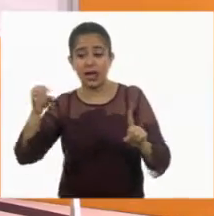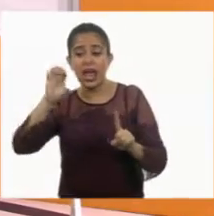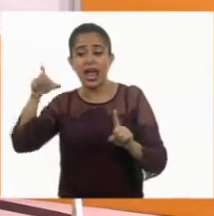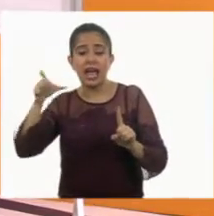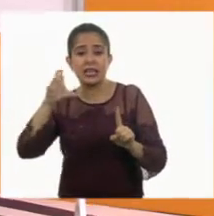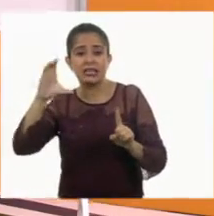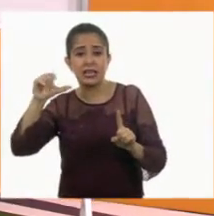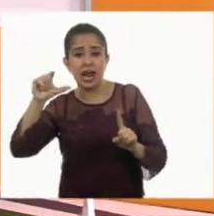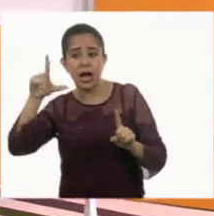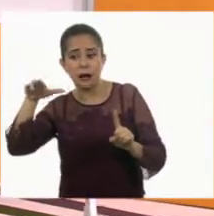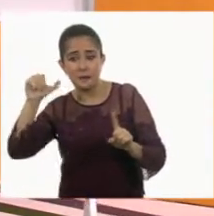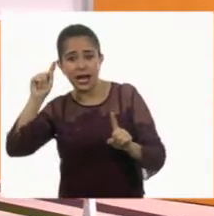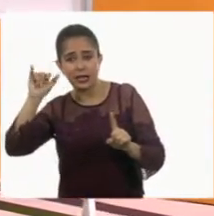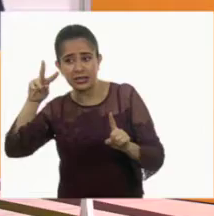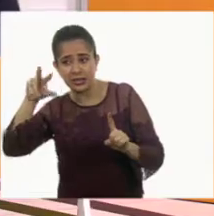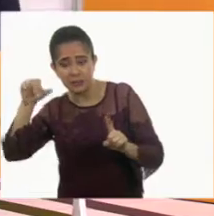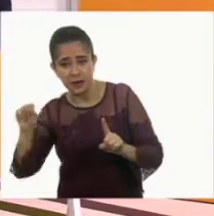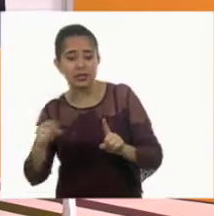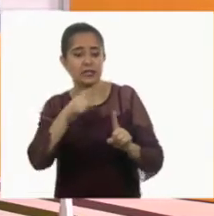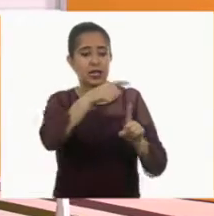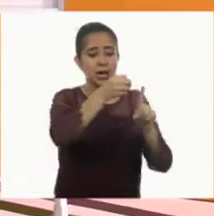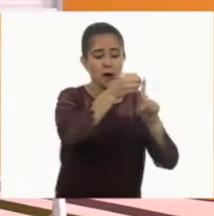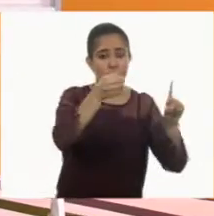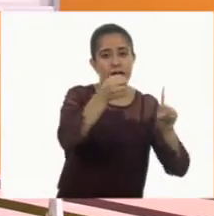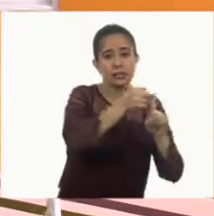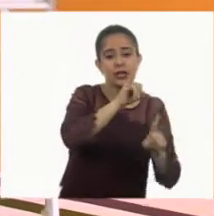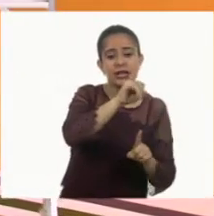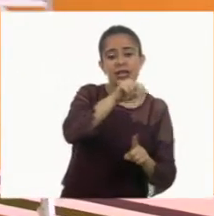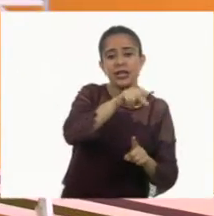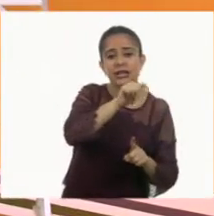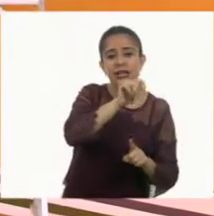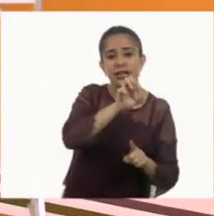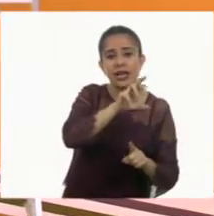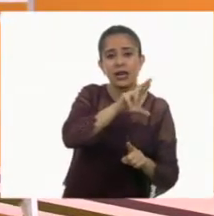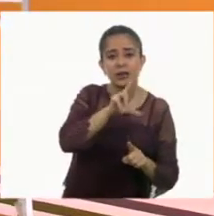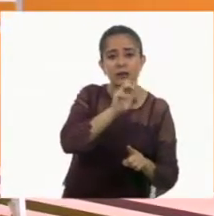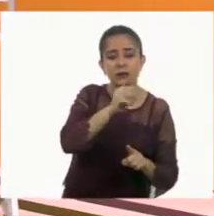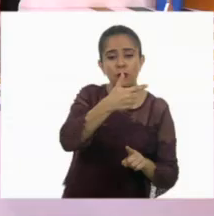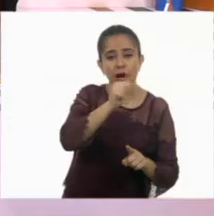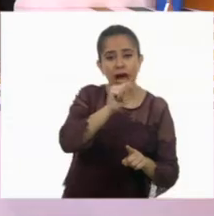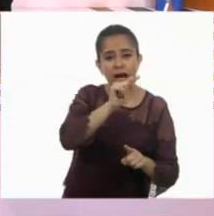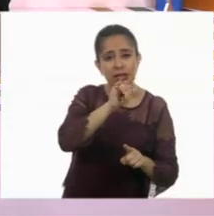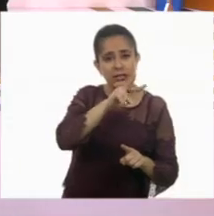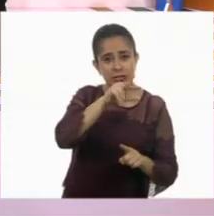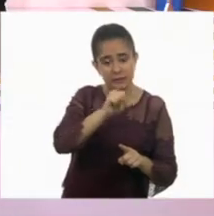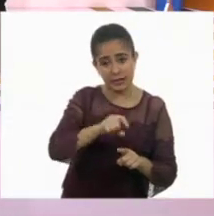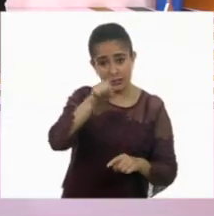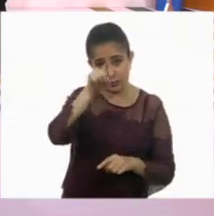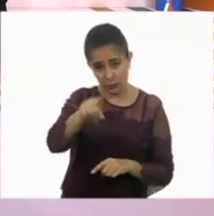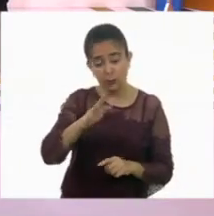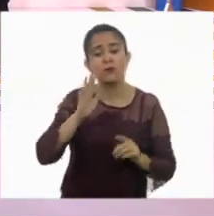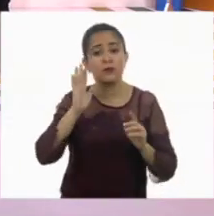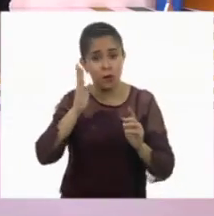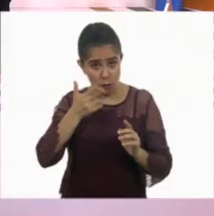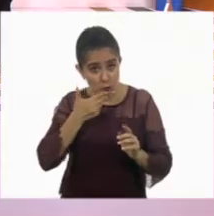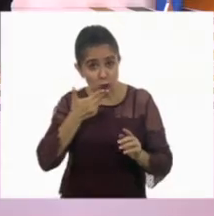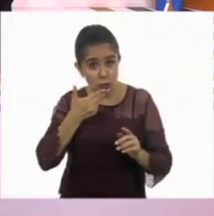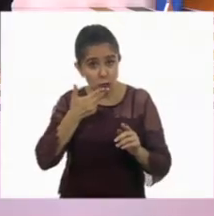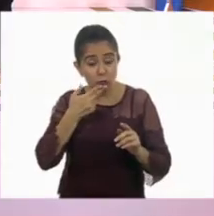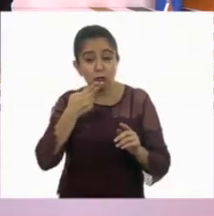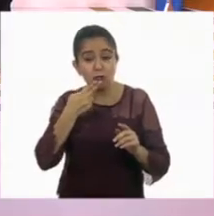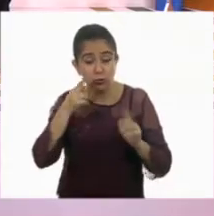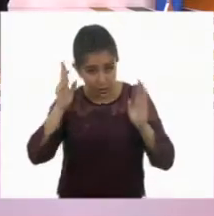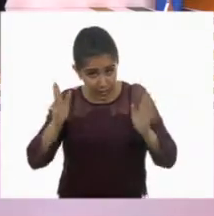exclamativas e interrogativas? Sí. ¿Y ustedes, con este niños, cuadro me quedó muy claro? ¿Qué tanto claro, utilizan estas oraciones en casa?